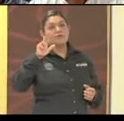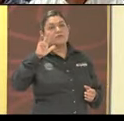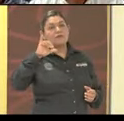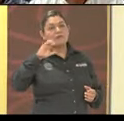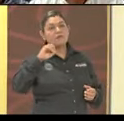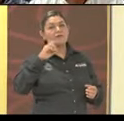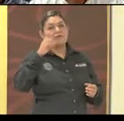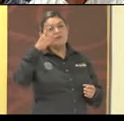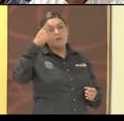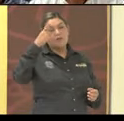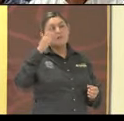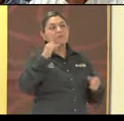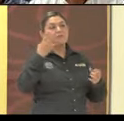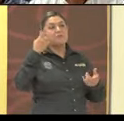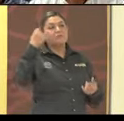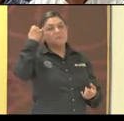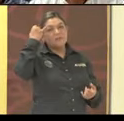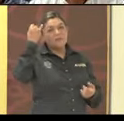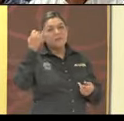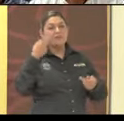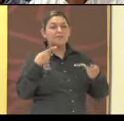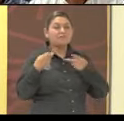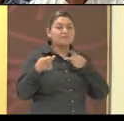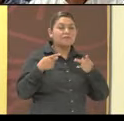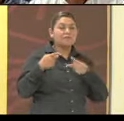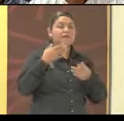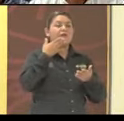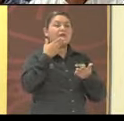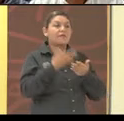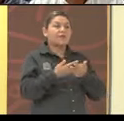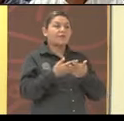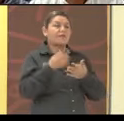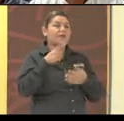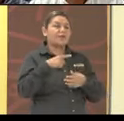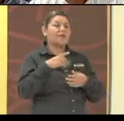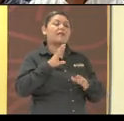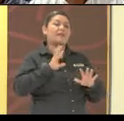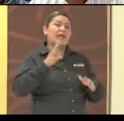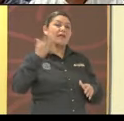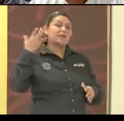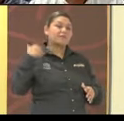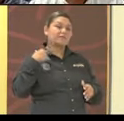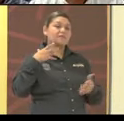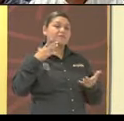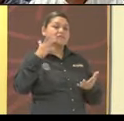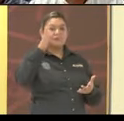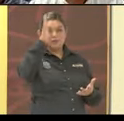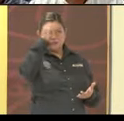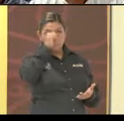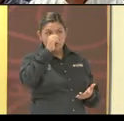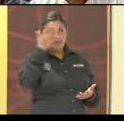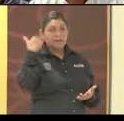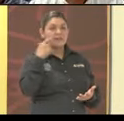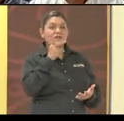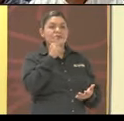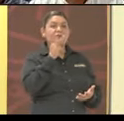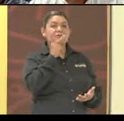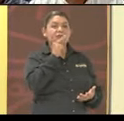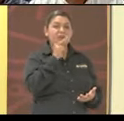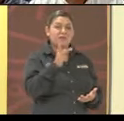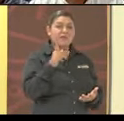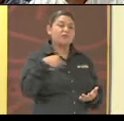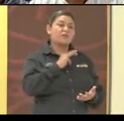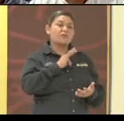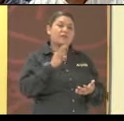intercambiar opiniones para el bienestar de la sociedad. Ahí hicimos un convenio verbal que lo vamos a poner por escrito. Ellos me dicen que nos